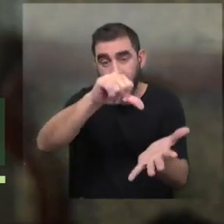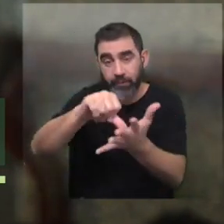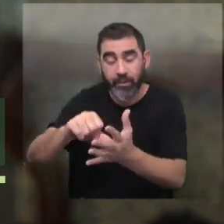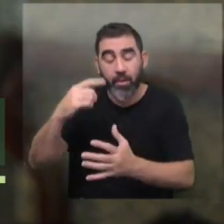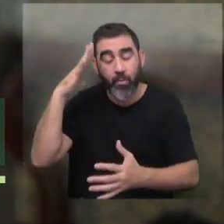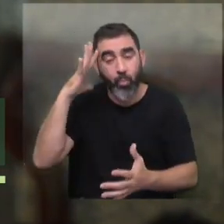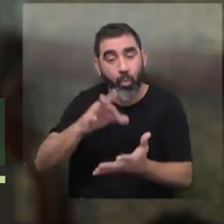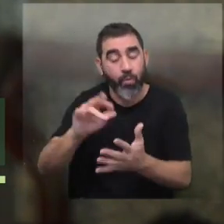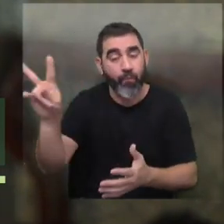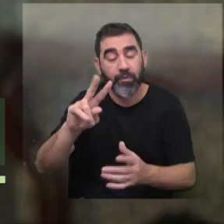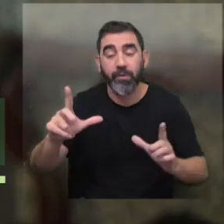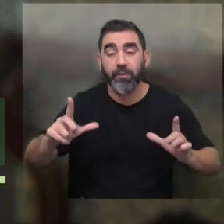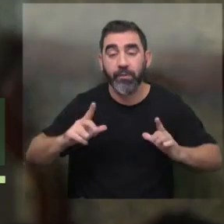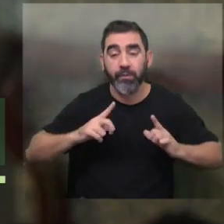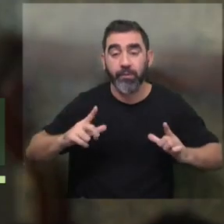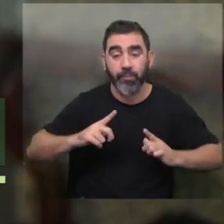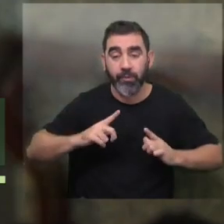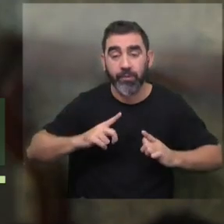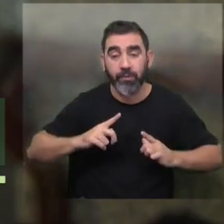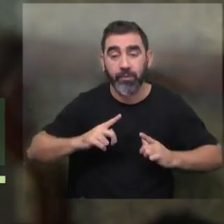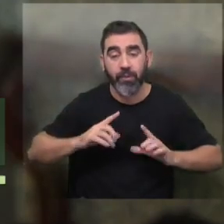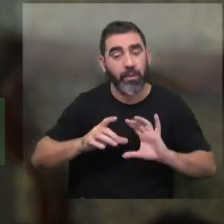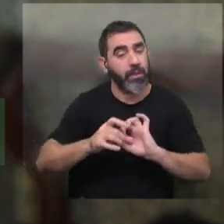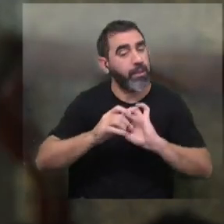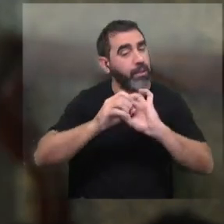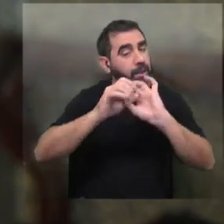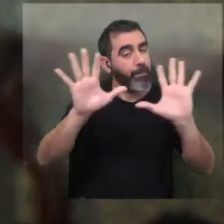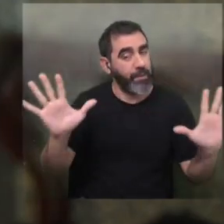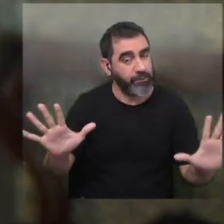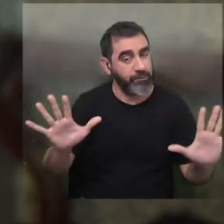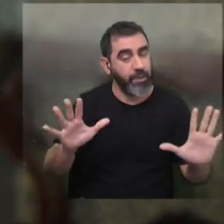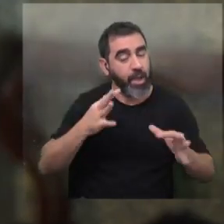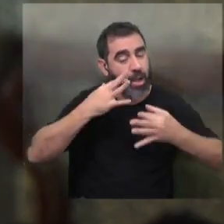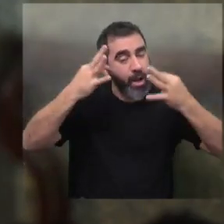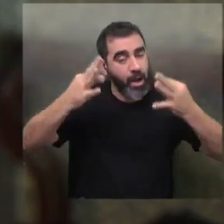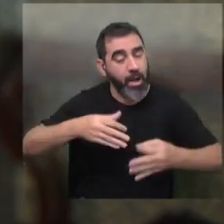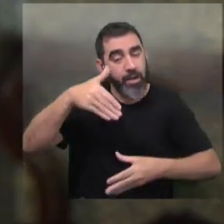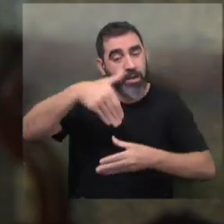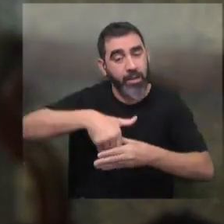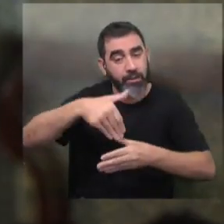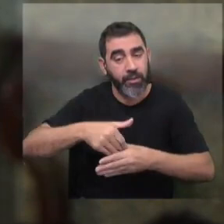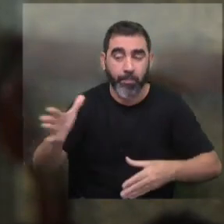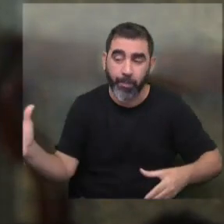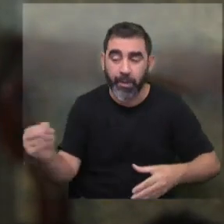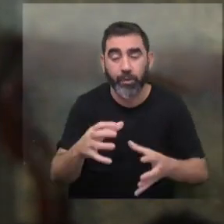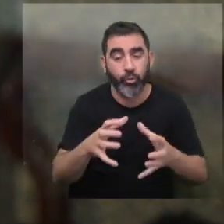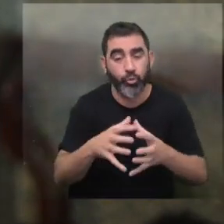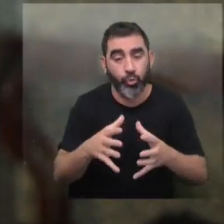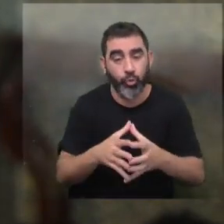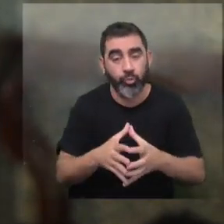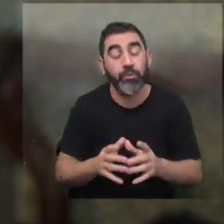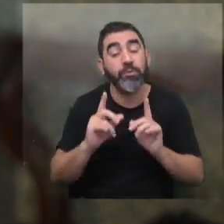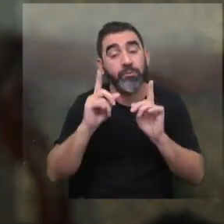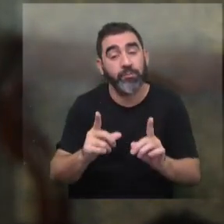venezolano esperan que prevalezcan la transparencia las garantías electorales para todos los sectores y